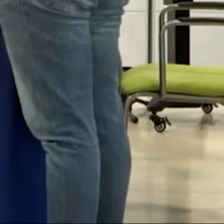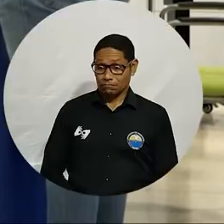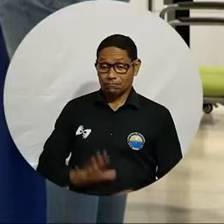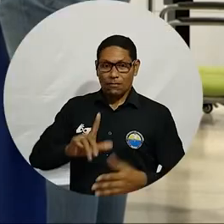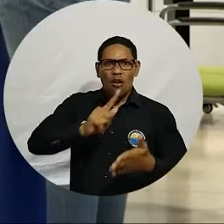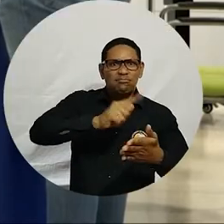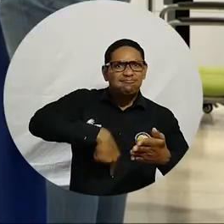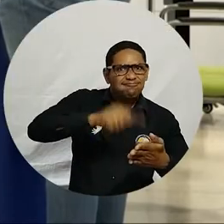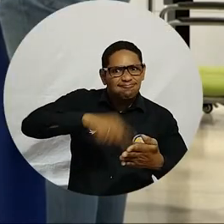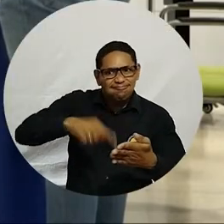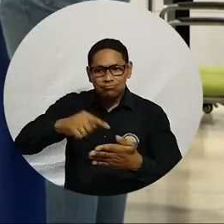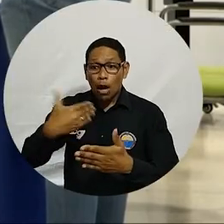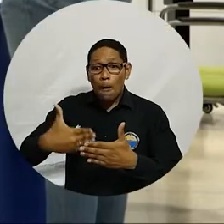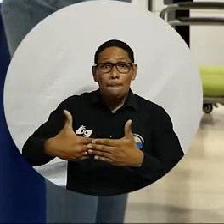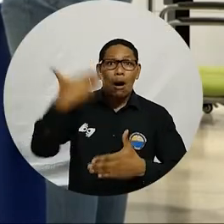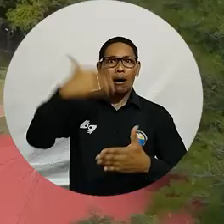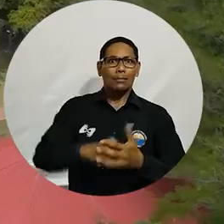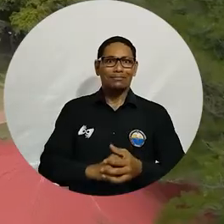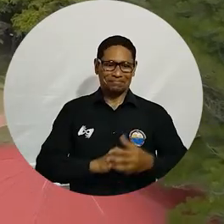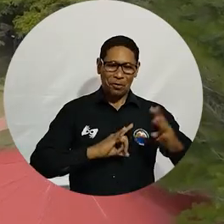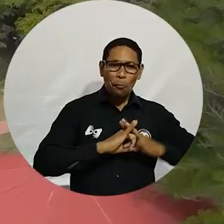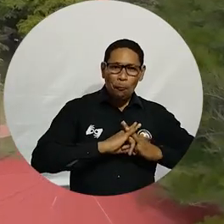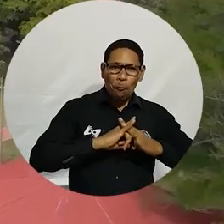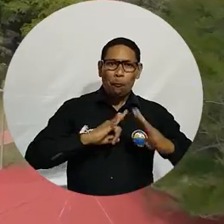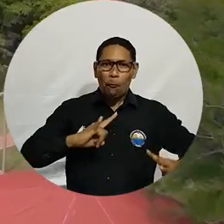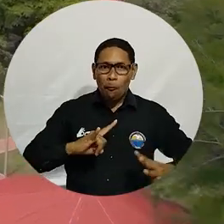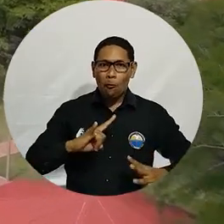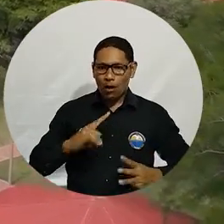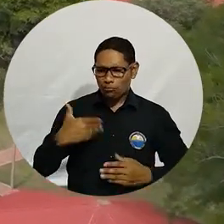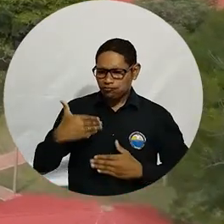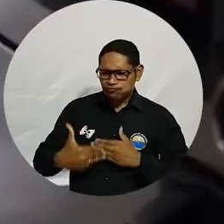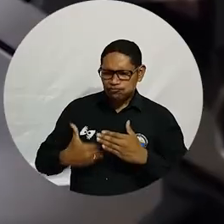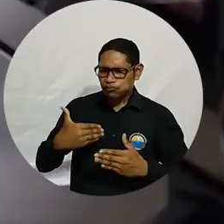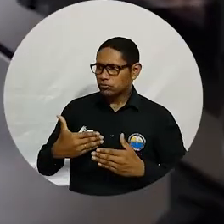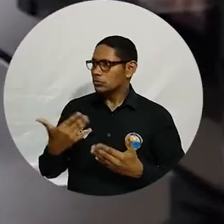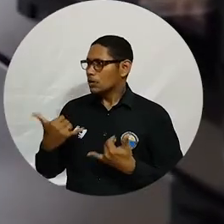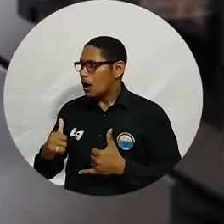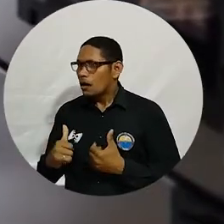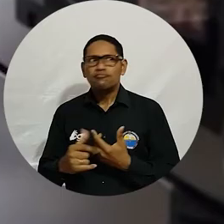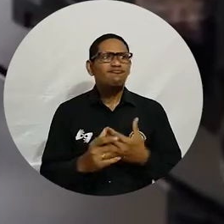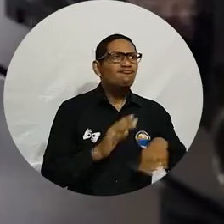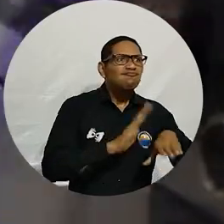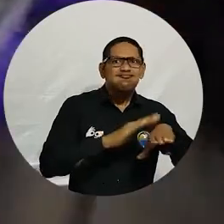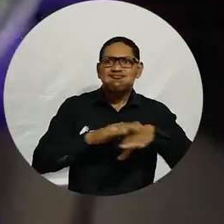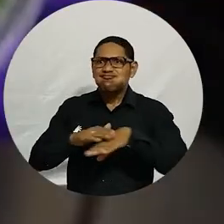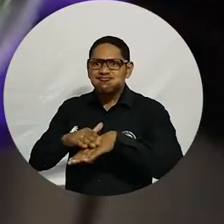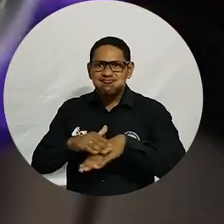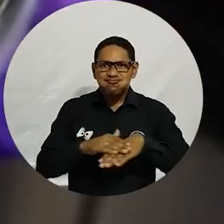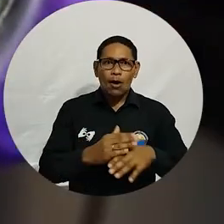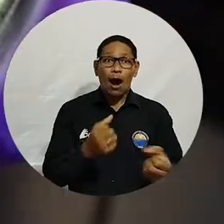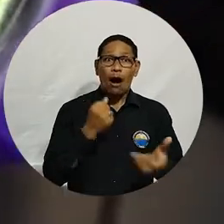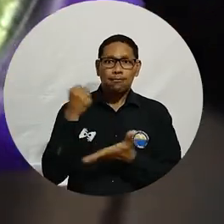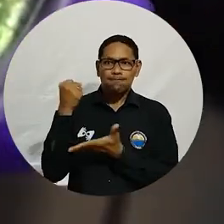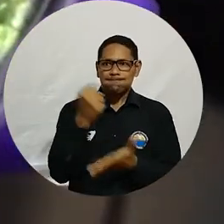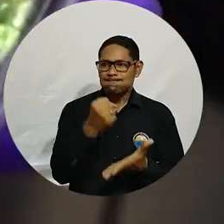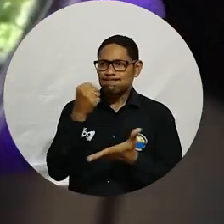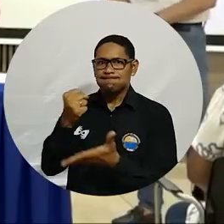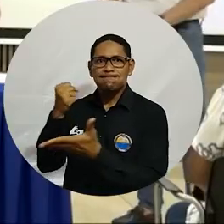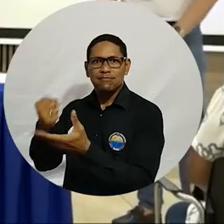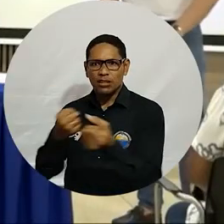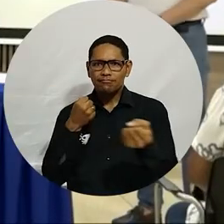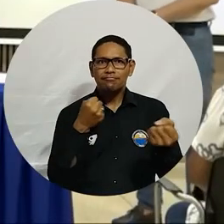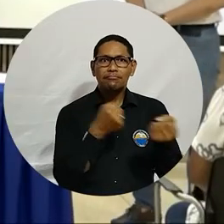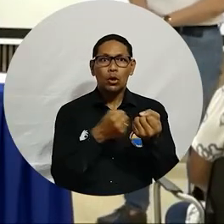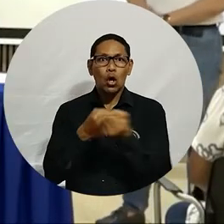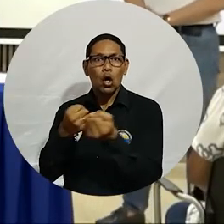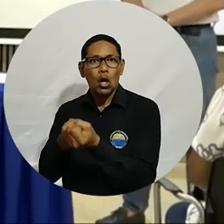A través de la firma de actas de inicio, la Universidad del Magdalena finalizó la convocatoria en la que se busca otorgar apoyo económico